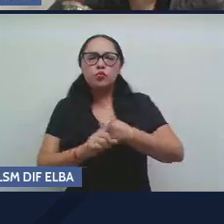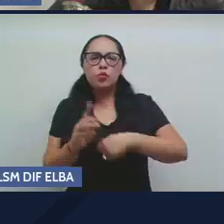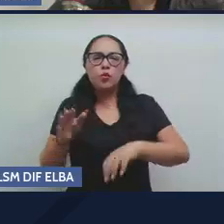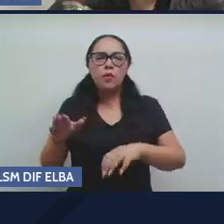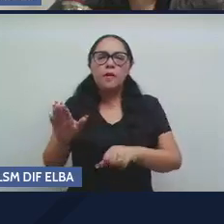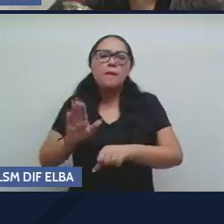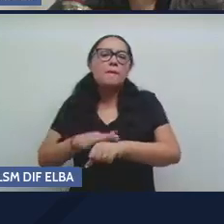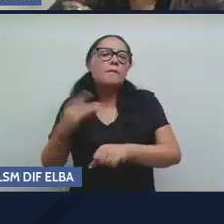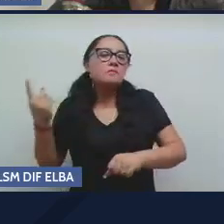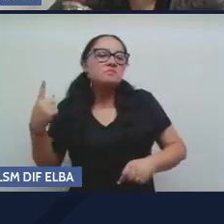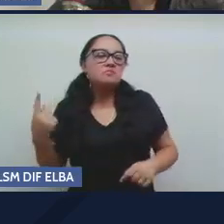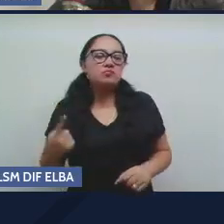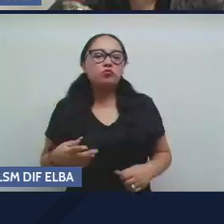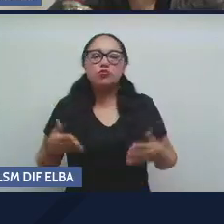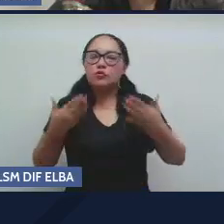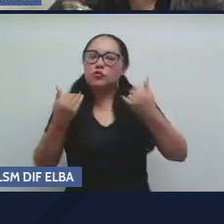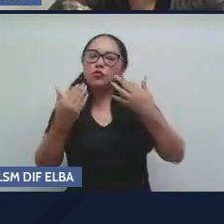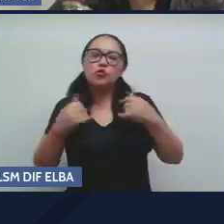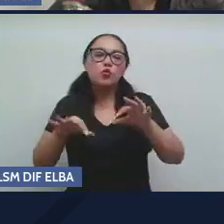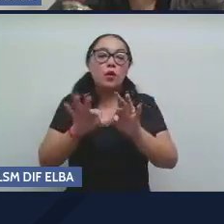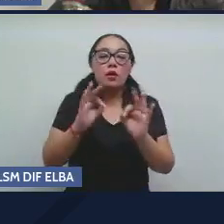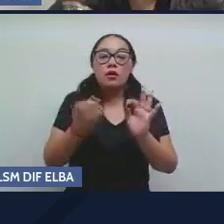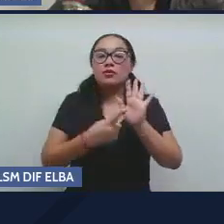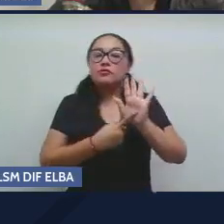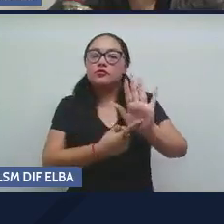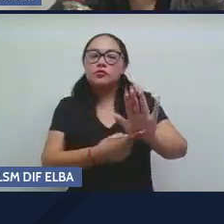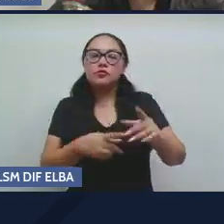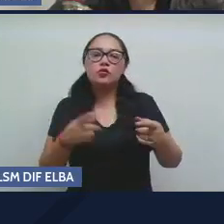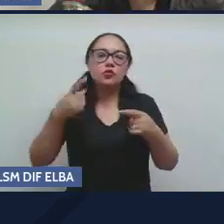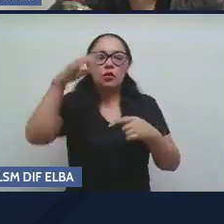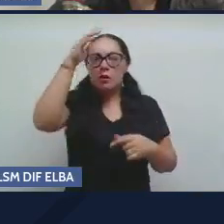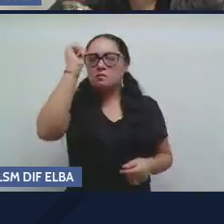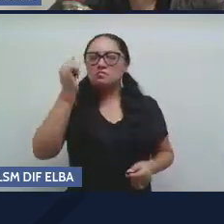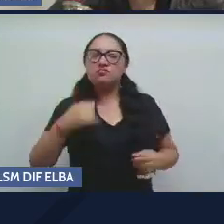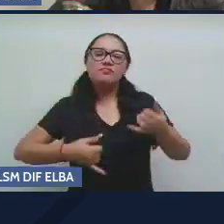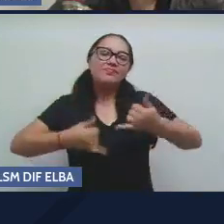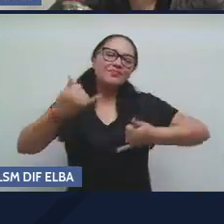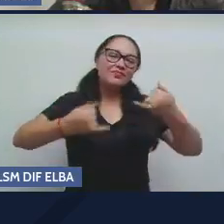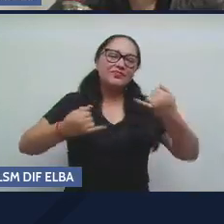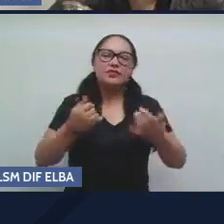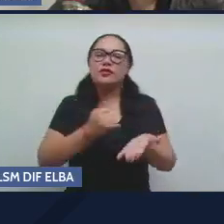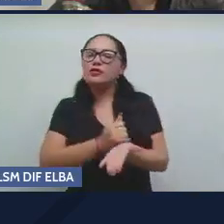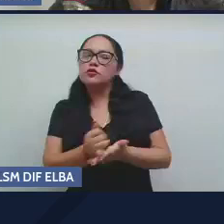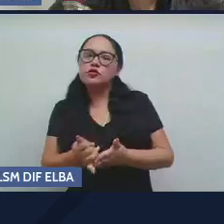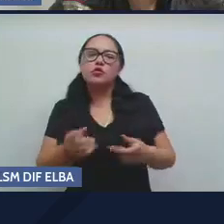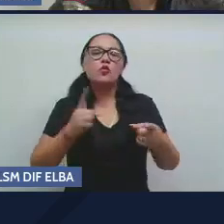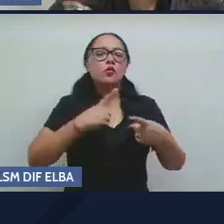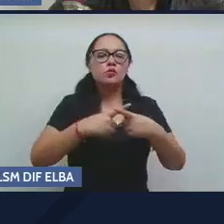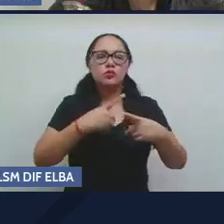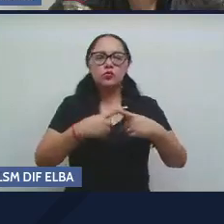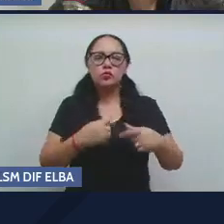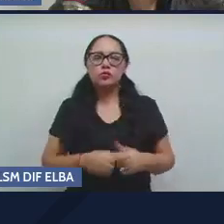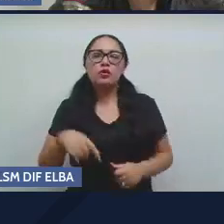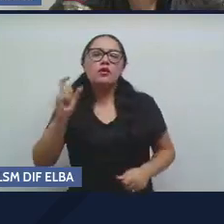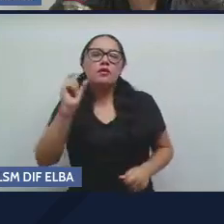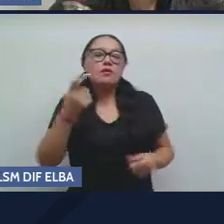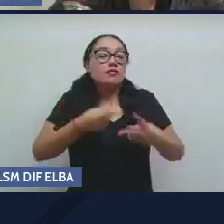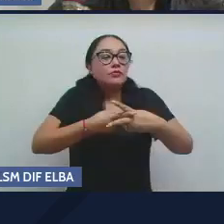la propiedad, bueno, eso ya lo va a determinar el juez al momento de que se inicia una